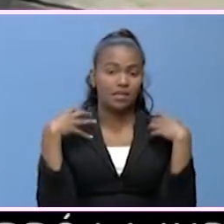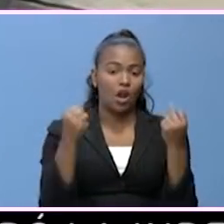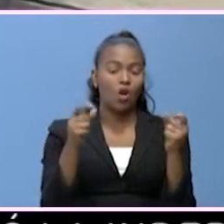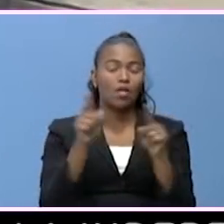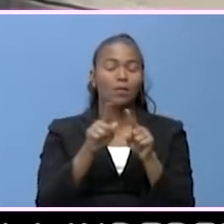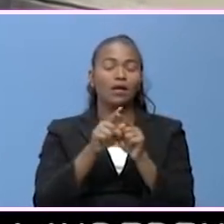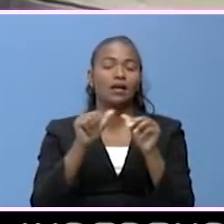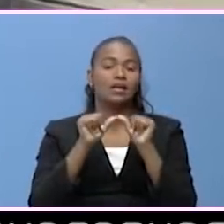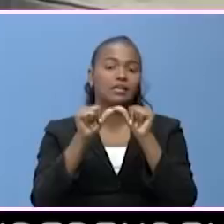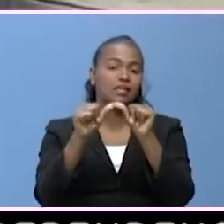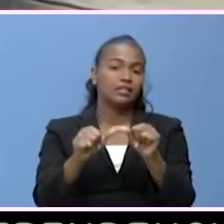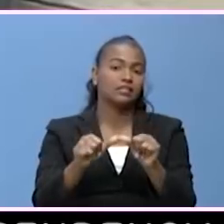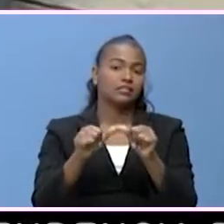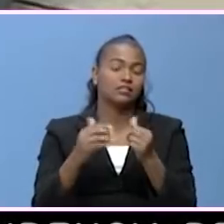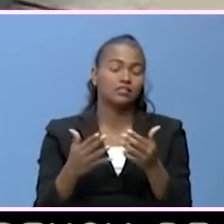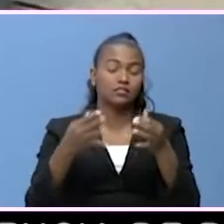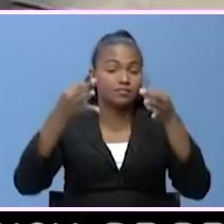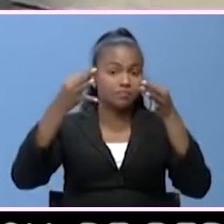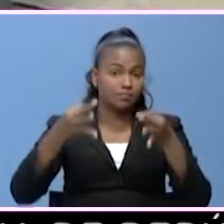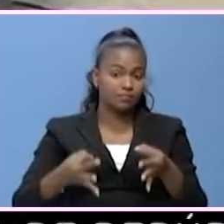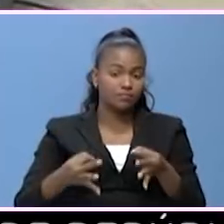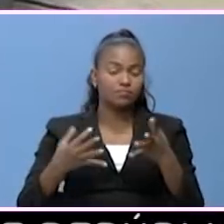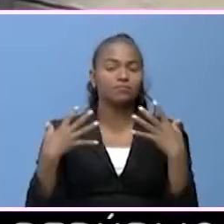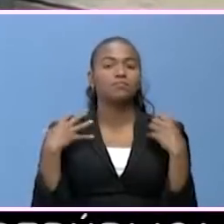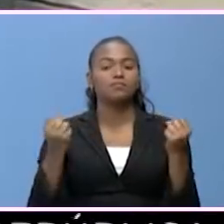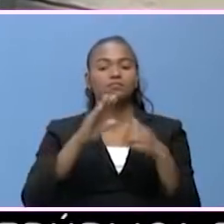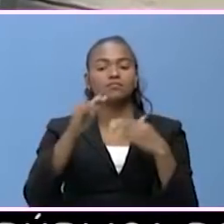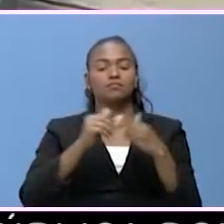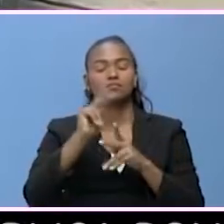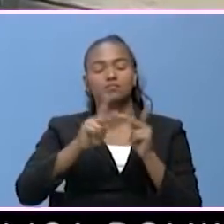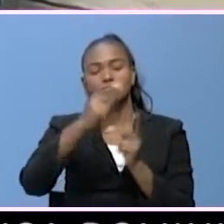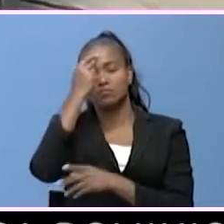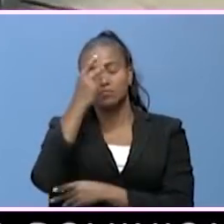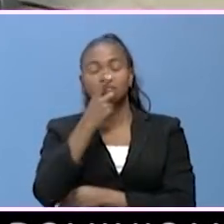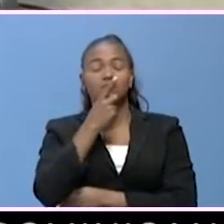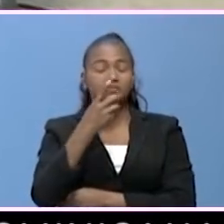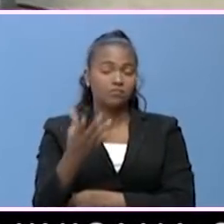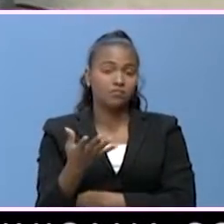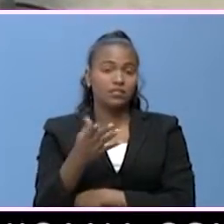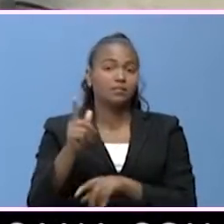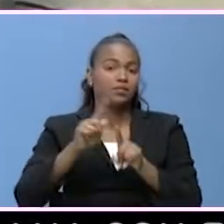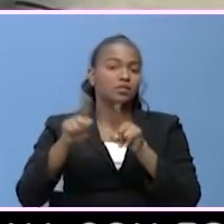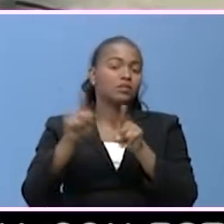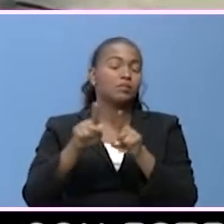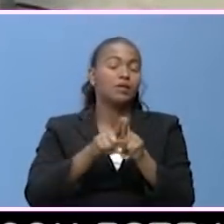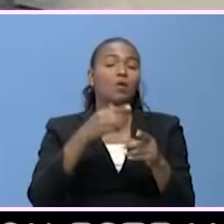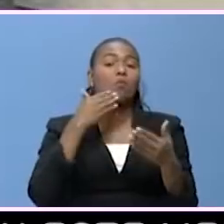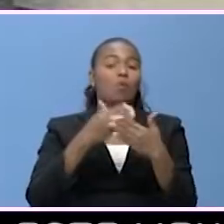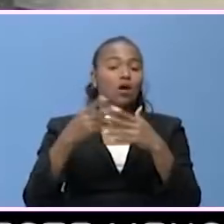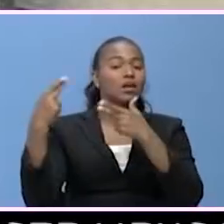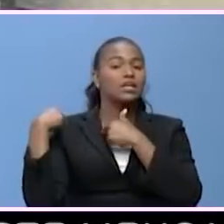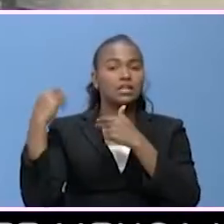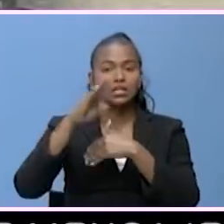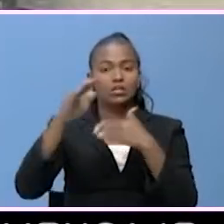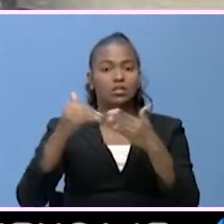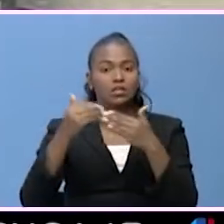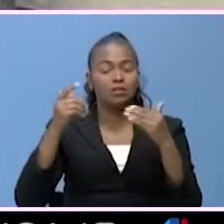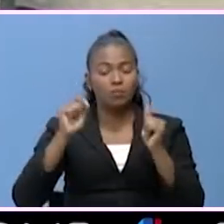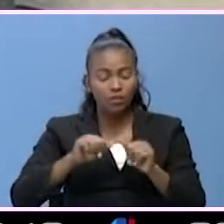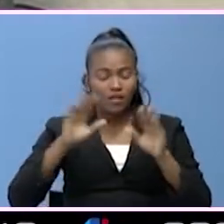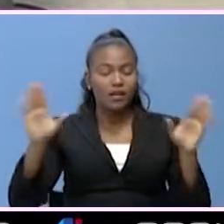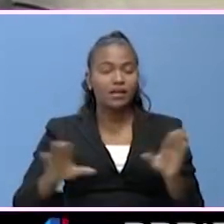mantener la dignidad y la salud del pueblo dominicano, valga la redundancia, pero también es un gran compromiso de todos, de que